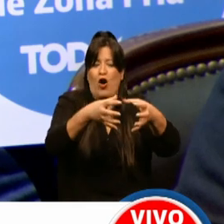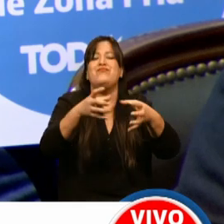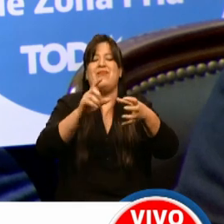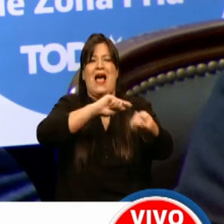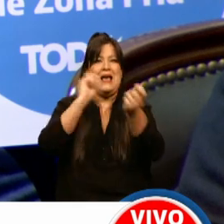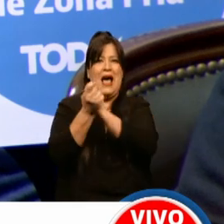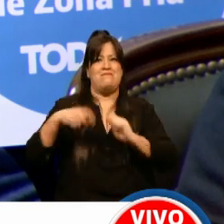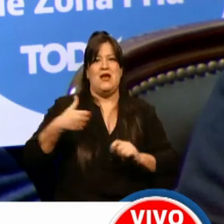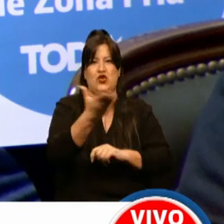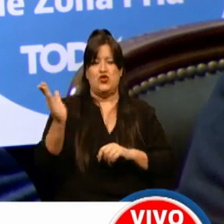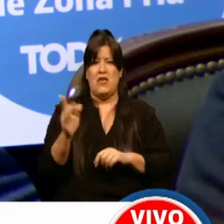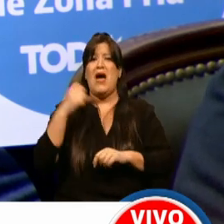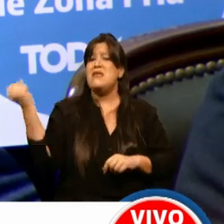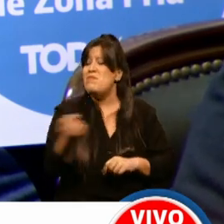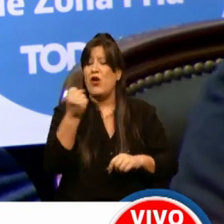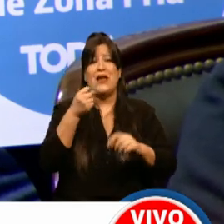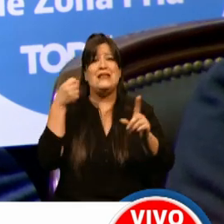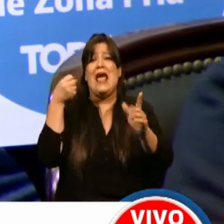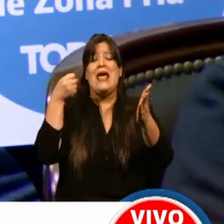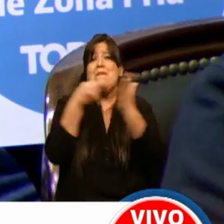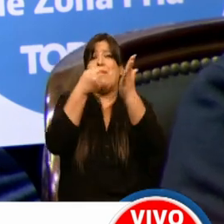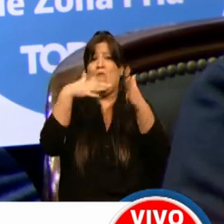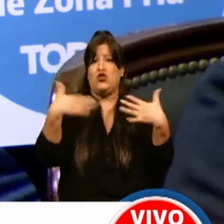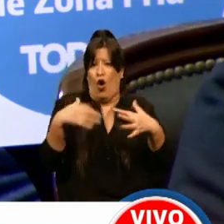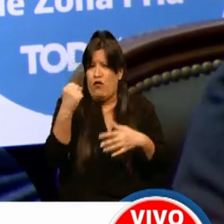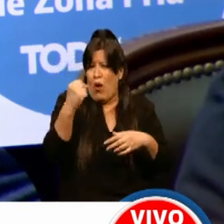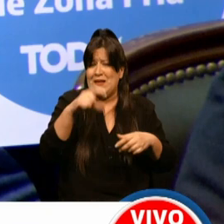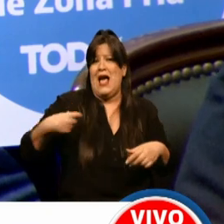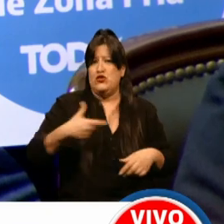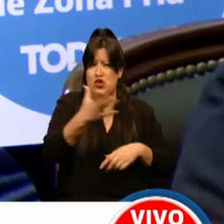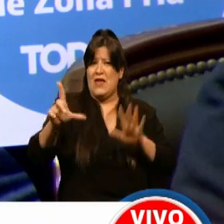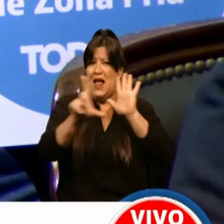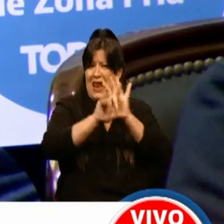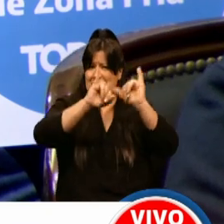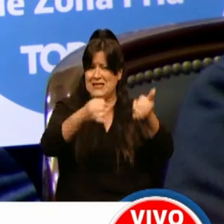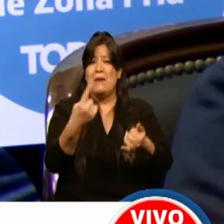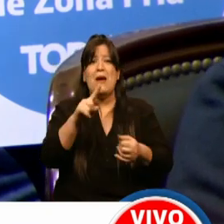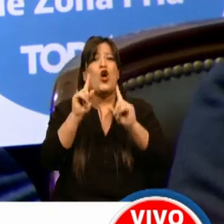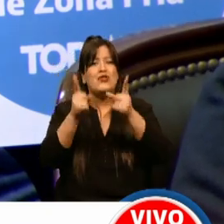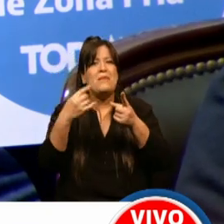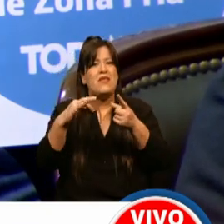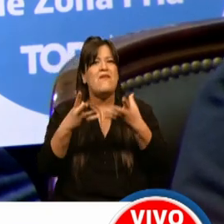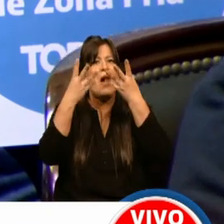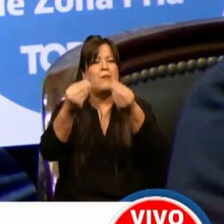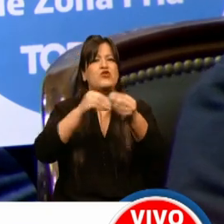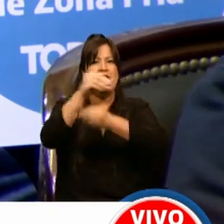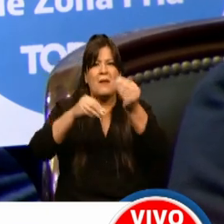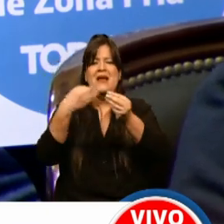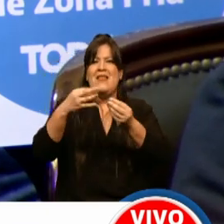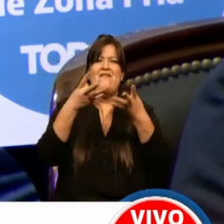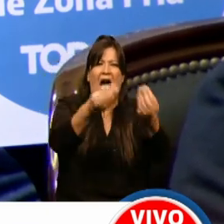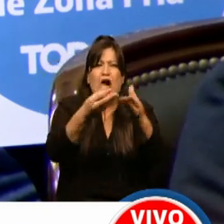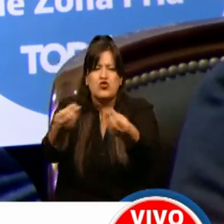tiene un valor simbólico y un impacto real en la sociedad pero también tenemos que acompañar a las familias para ayudarlas